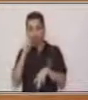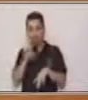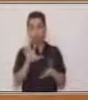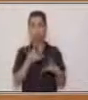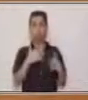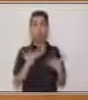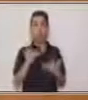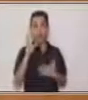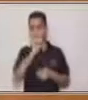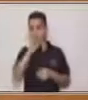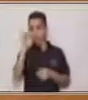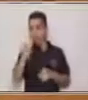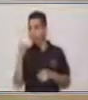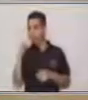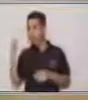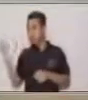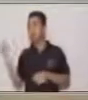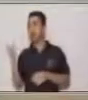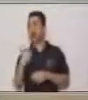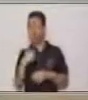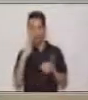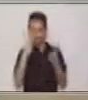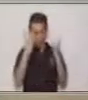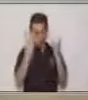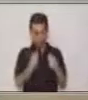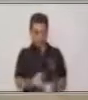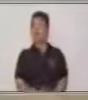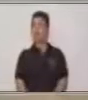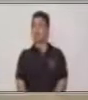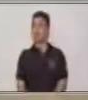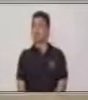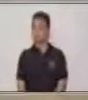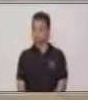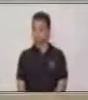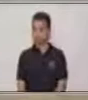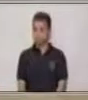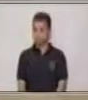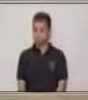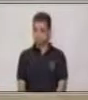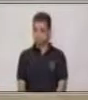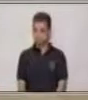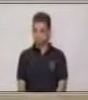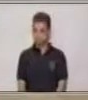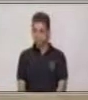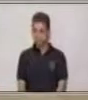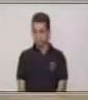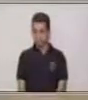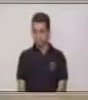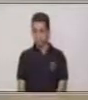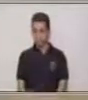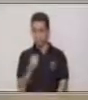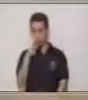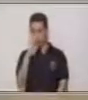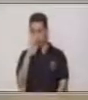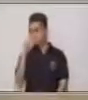el porcentaje, lo único que hago es contar. Bien, vamos con la 4.